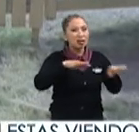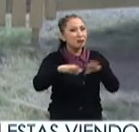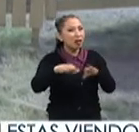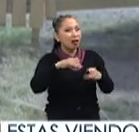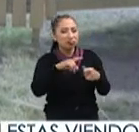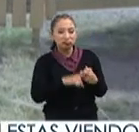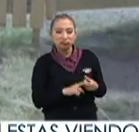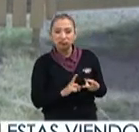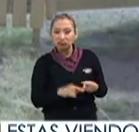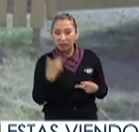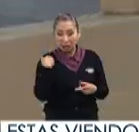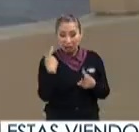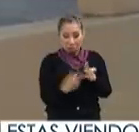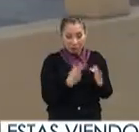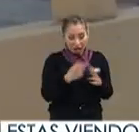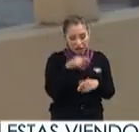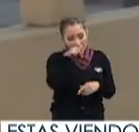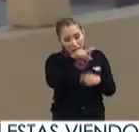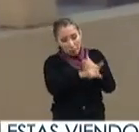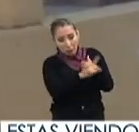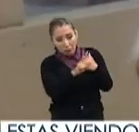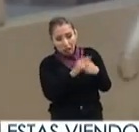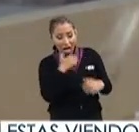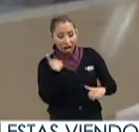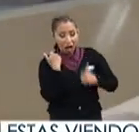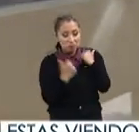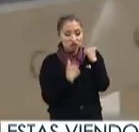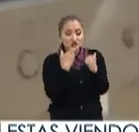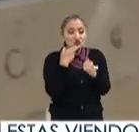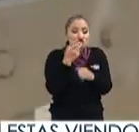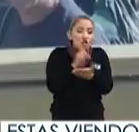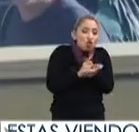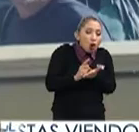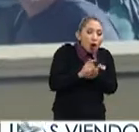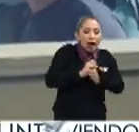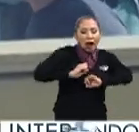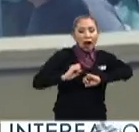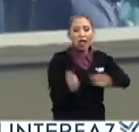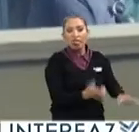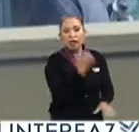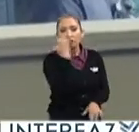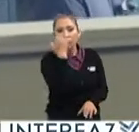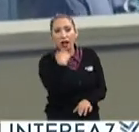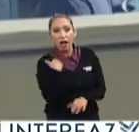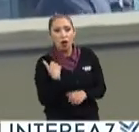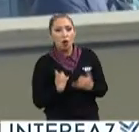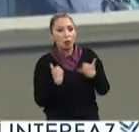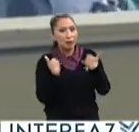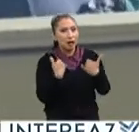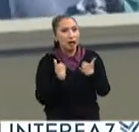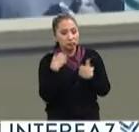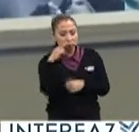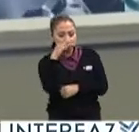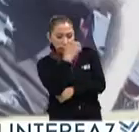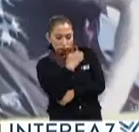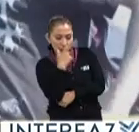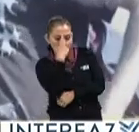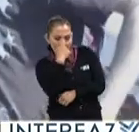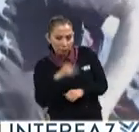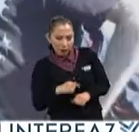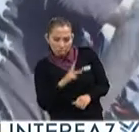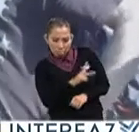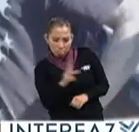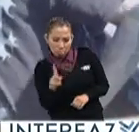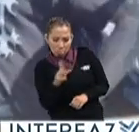laboral, que en muchos casos tiene un problema de abuso de sustancias y abandonó la escuela muy pronto. Si bien es un perfil